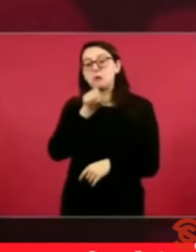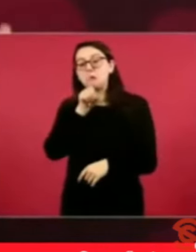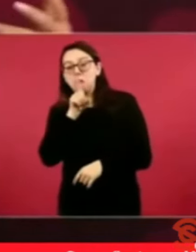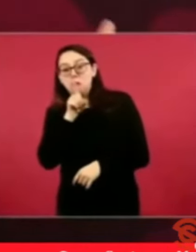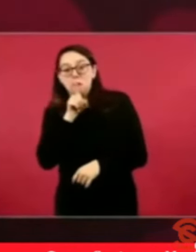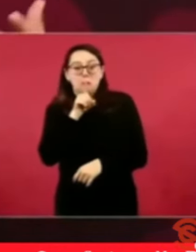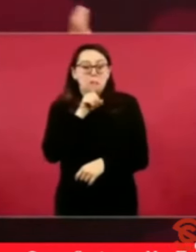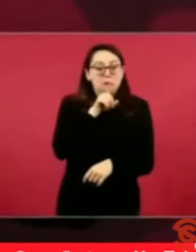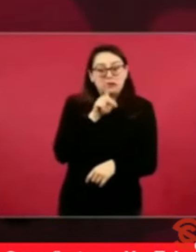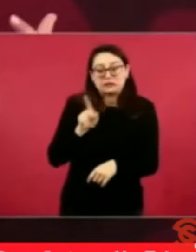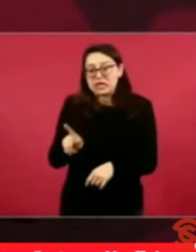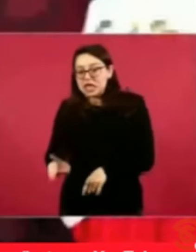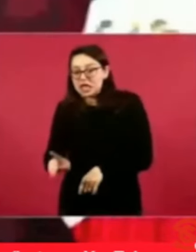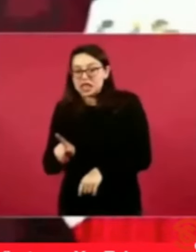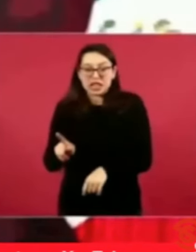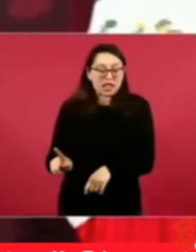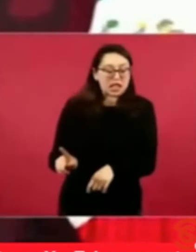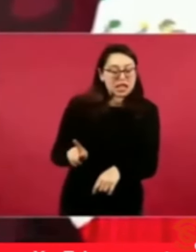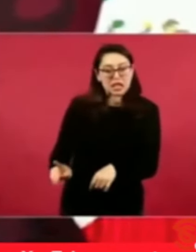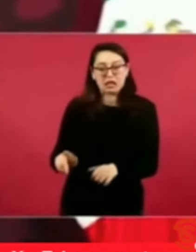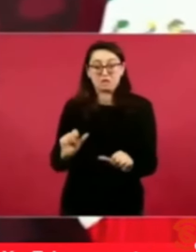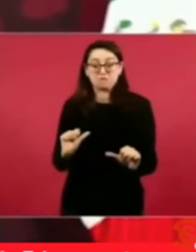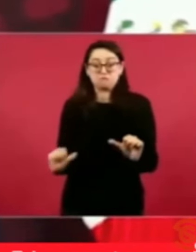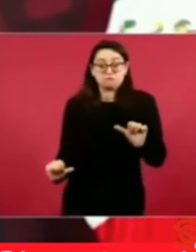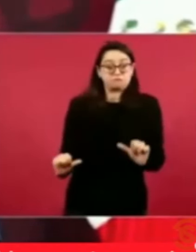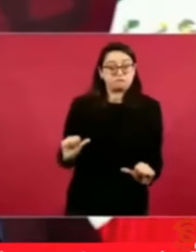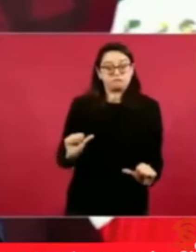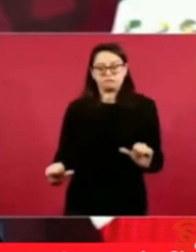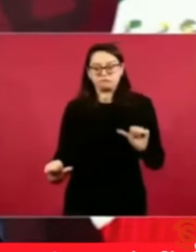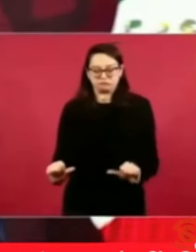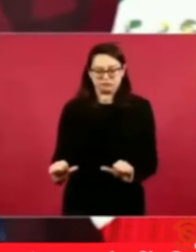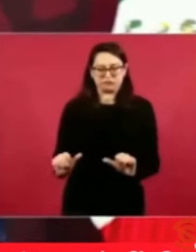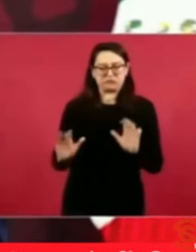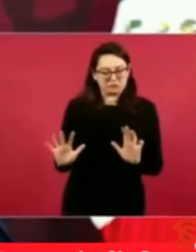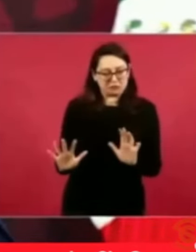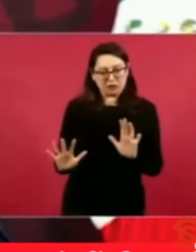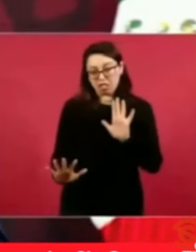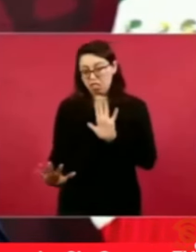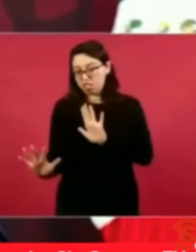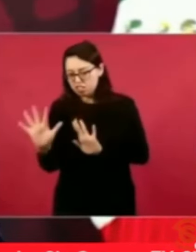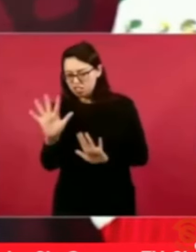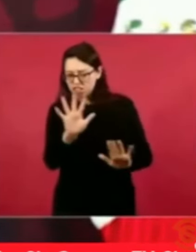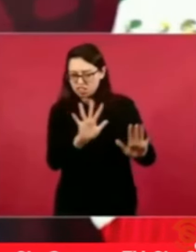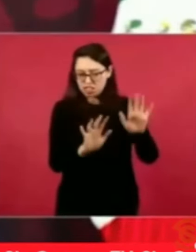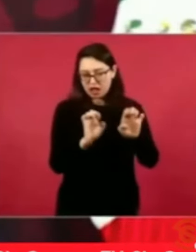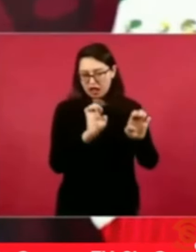estamos en una transformación pues son tiempos de